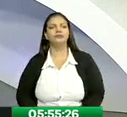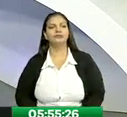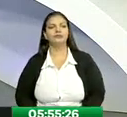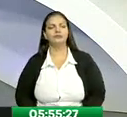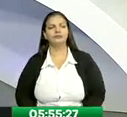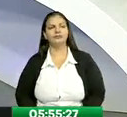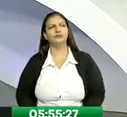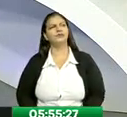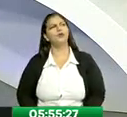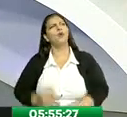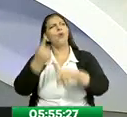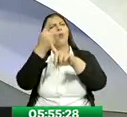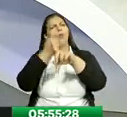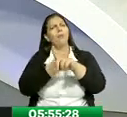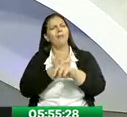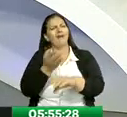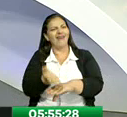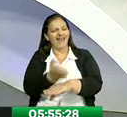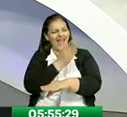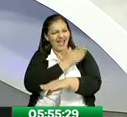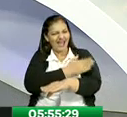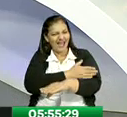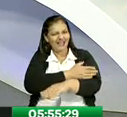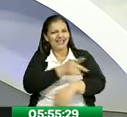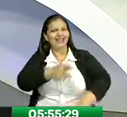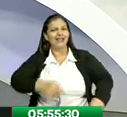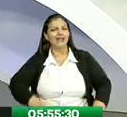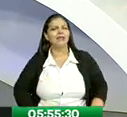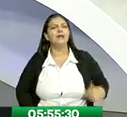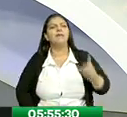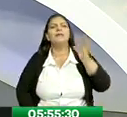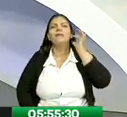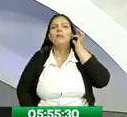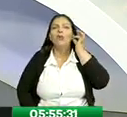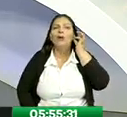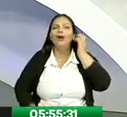un mes, que le sacaron el casco a la señora para echarle el ácido en la cara.